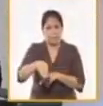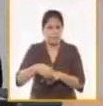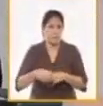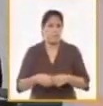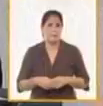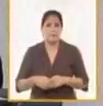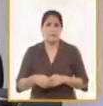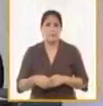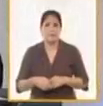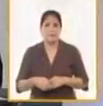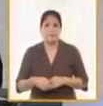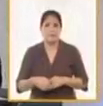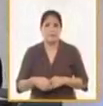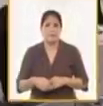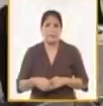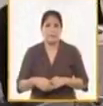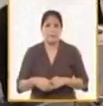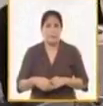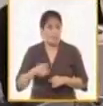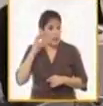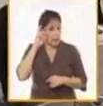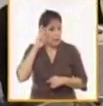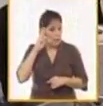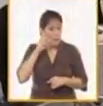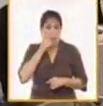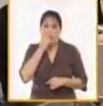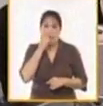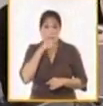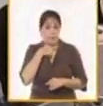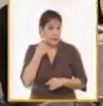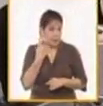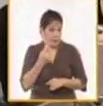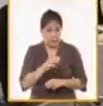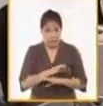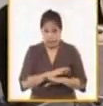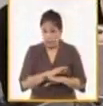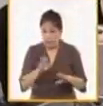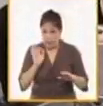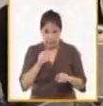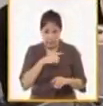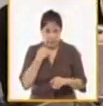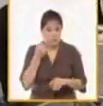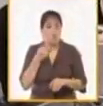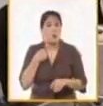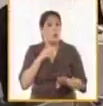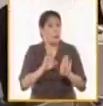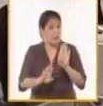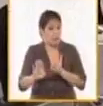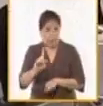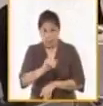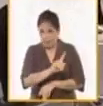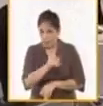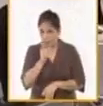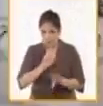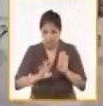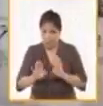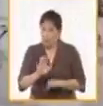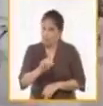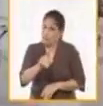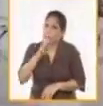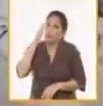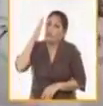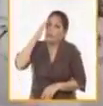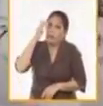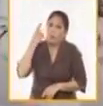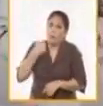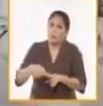de aupar. Pero recuerda que Capriles es un perdedor. Sí, no, yo no he defendido, por supuesto, ni remotamente. No, por eso, había que buscar otro, porque es